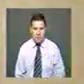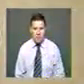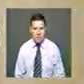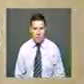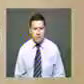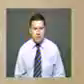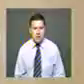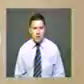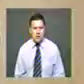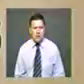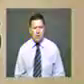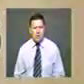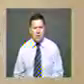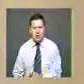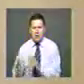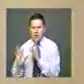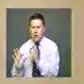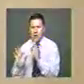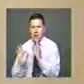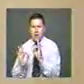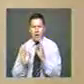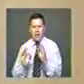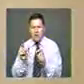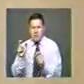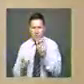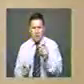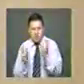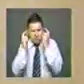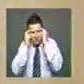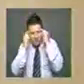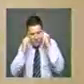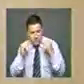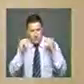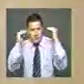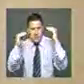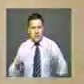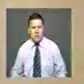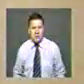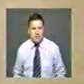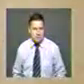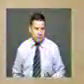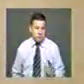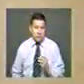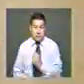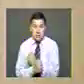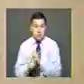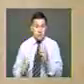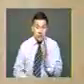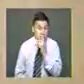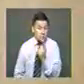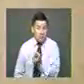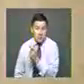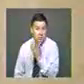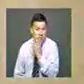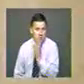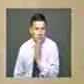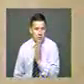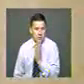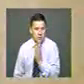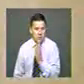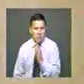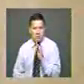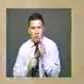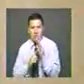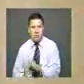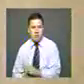más altas calidades personales e intelectuales. Esto no sería posible si se hubiese perpetuado la